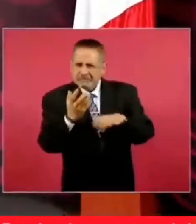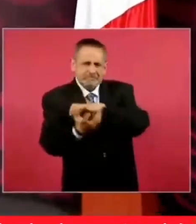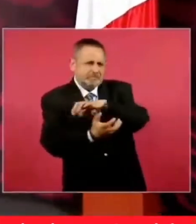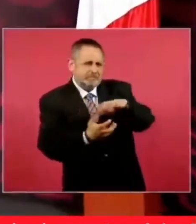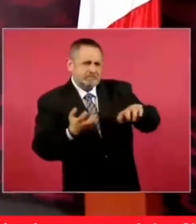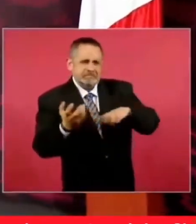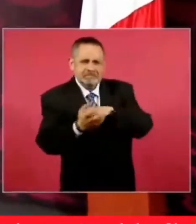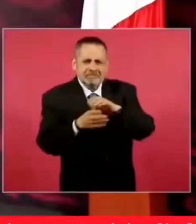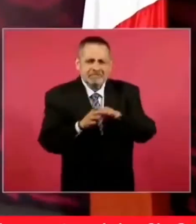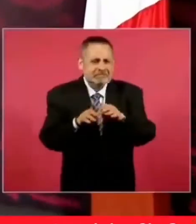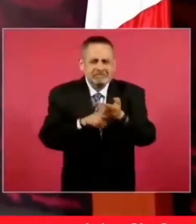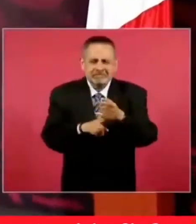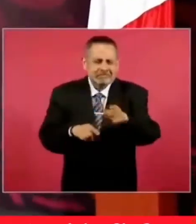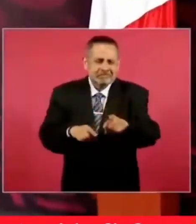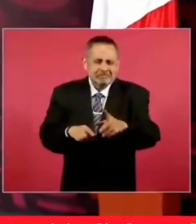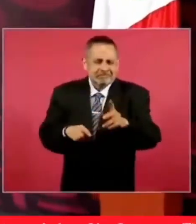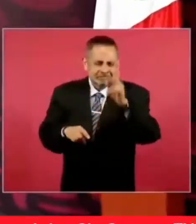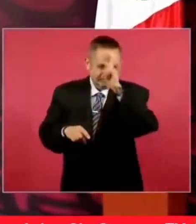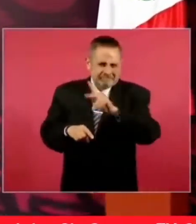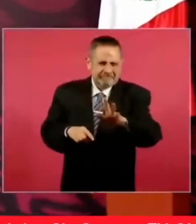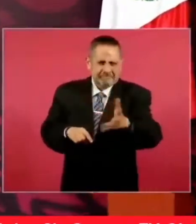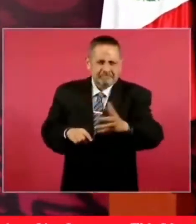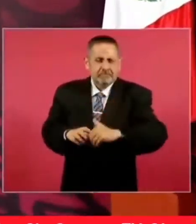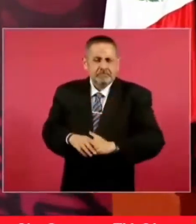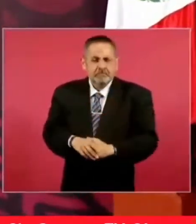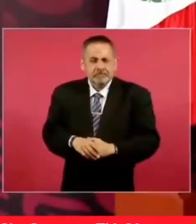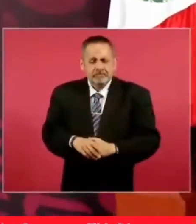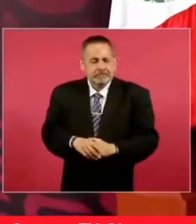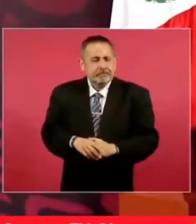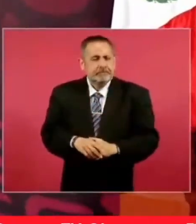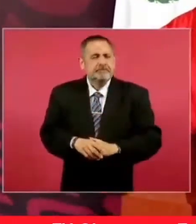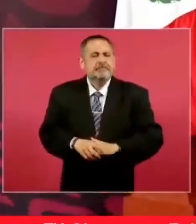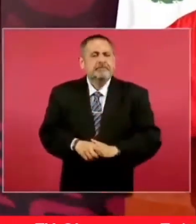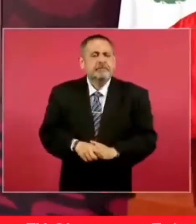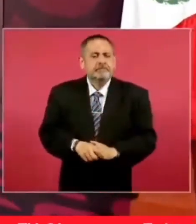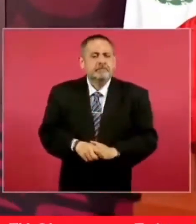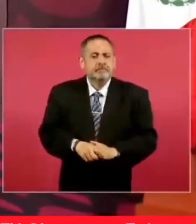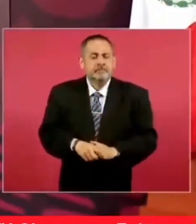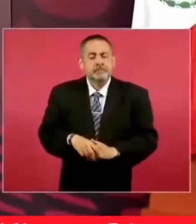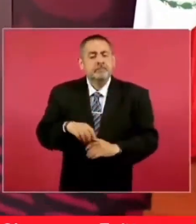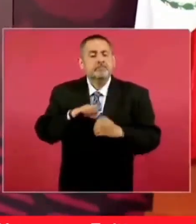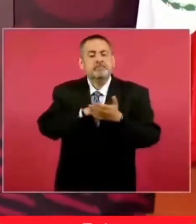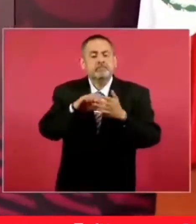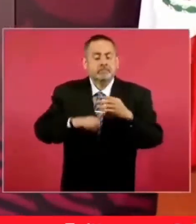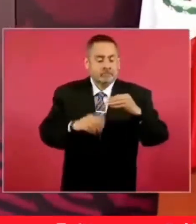La guayaba, la naranja, ¿sí? El olor a la guayaba.